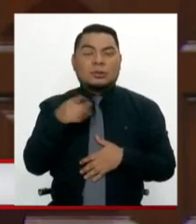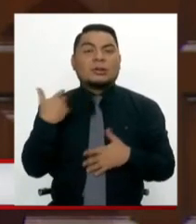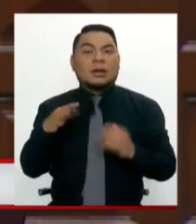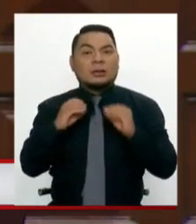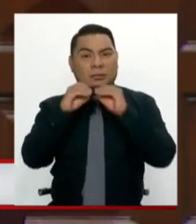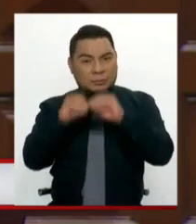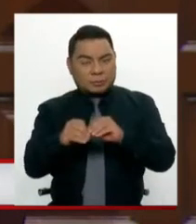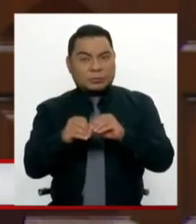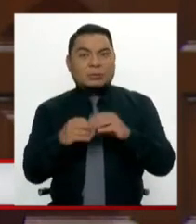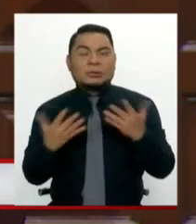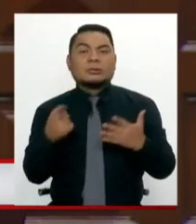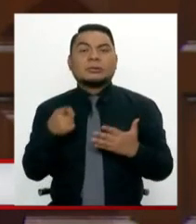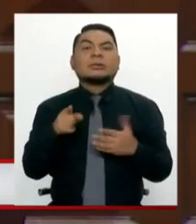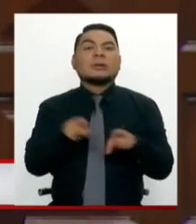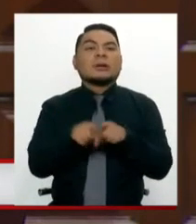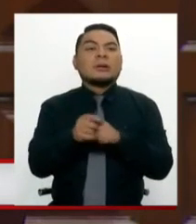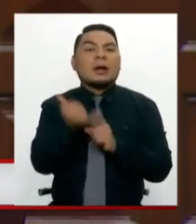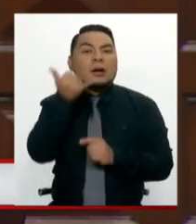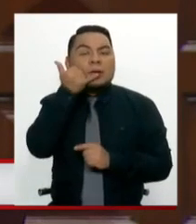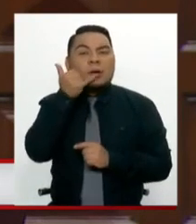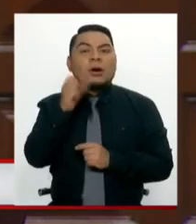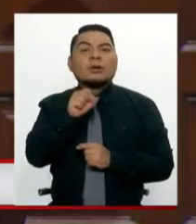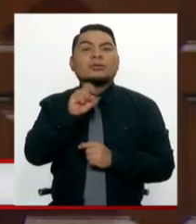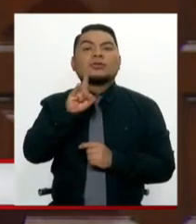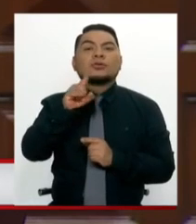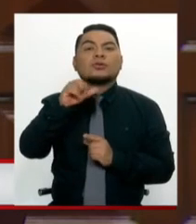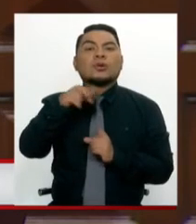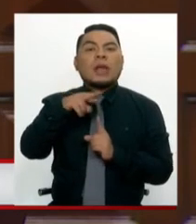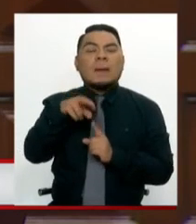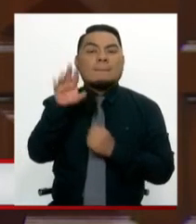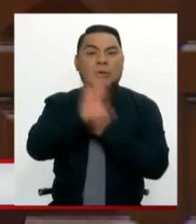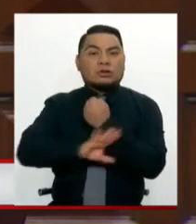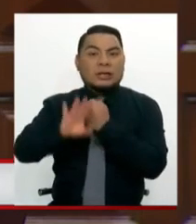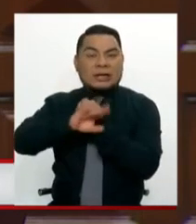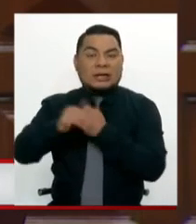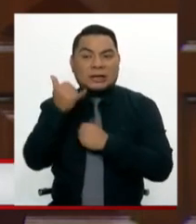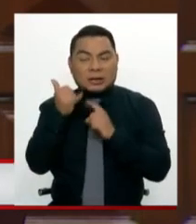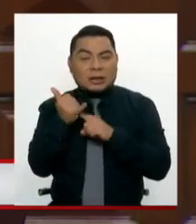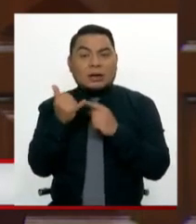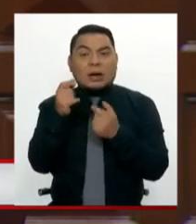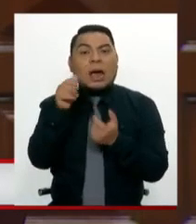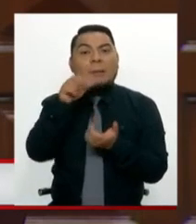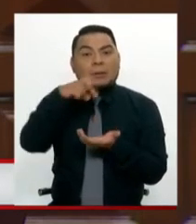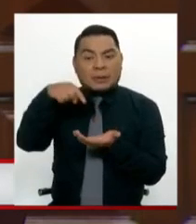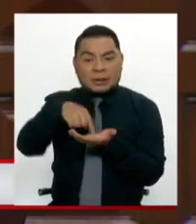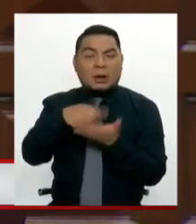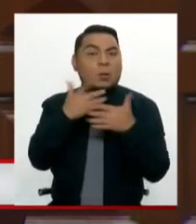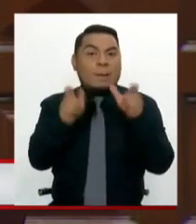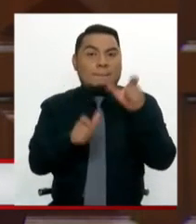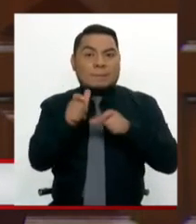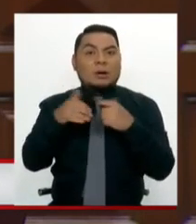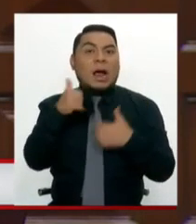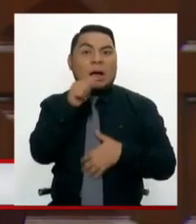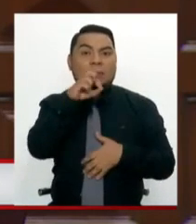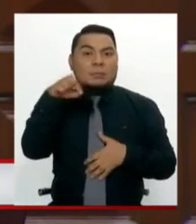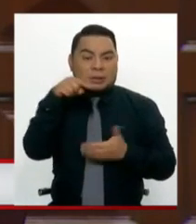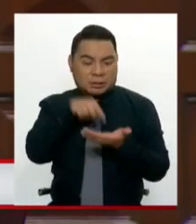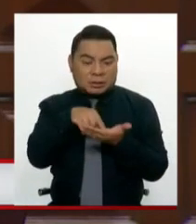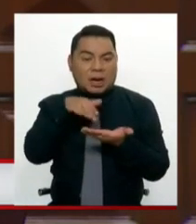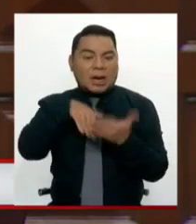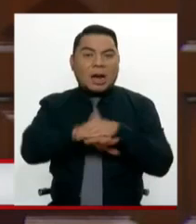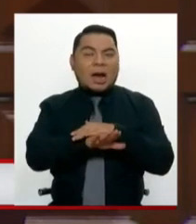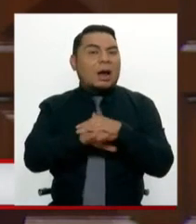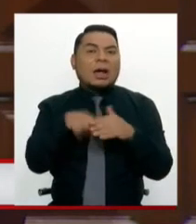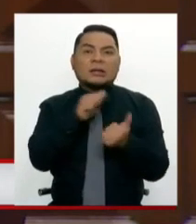implementó la aplicación móvil SUNAR Protege, mediante la cual cualquier ciudadano puede ingresar de manera